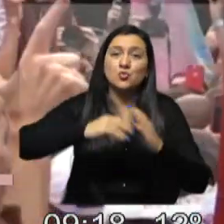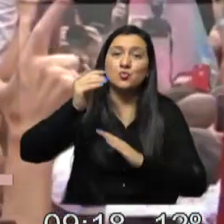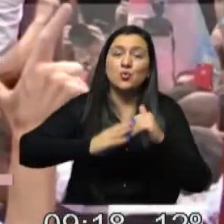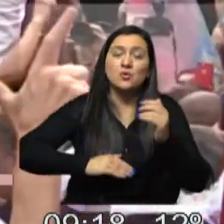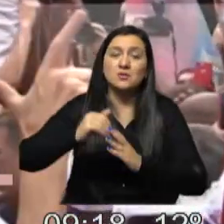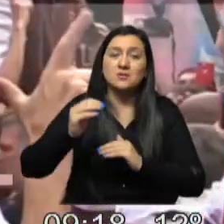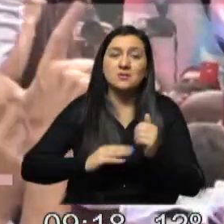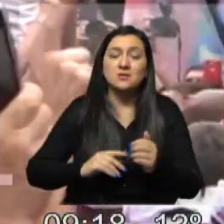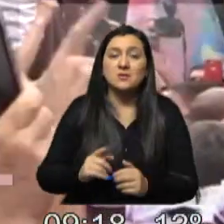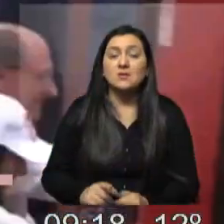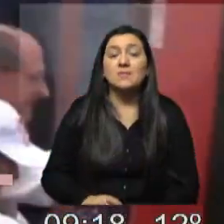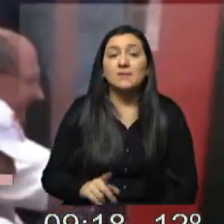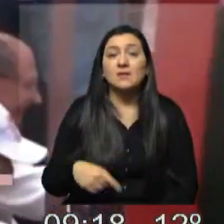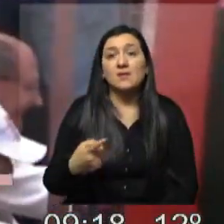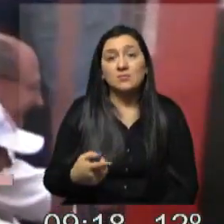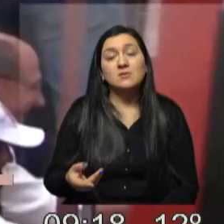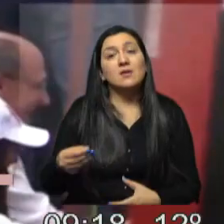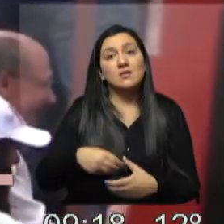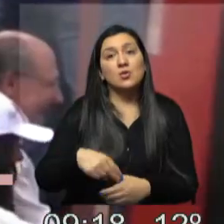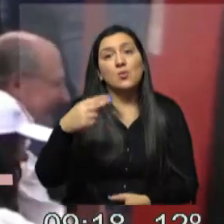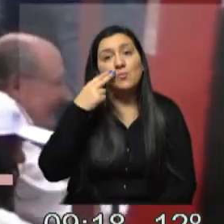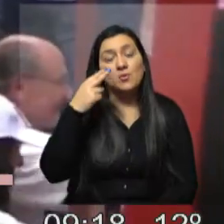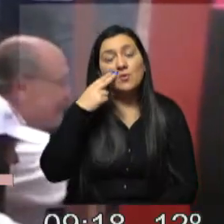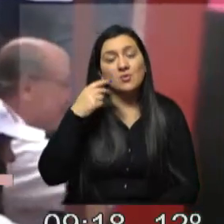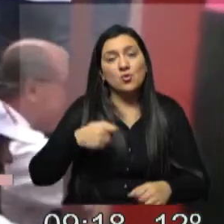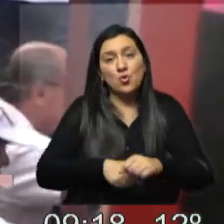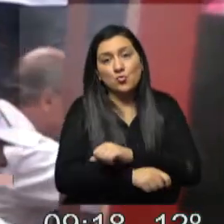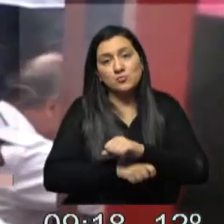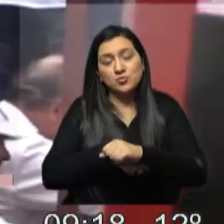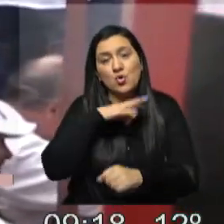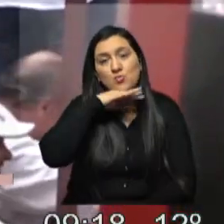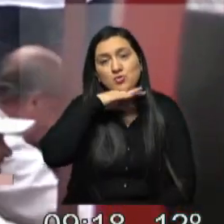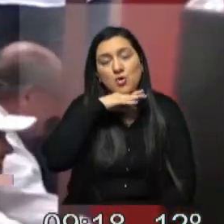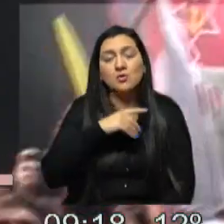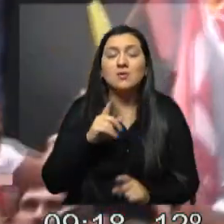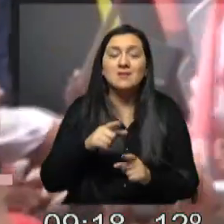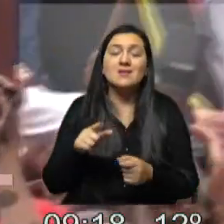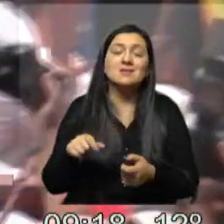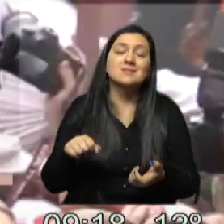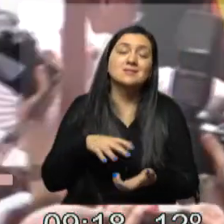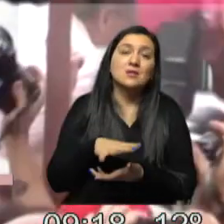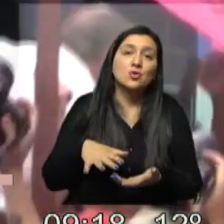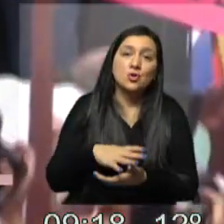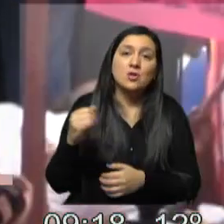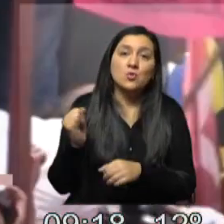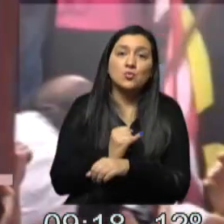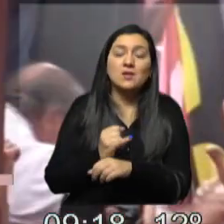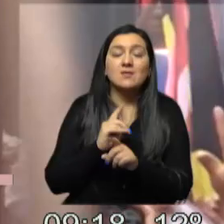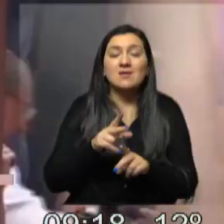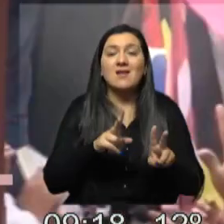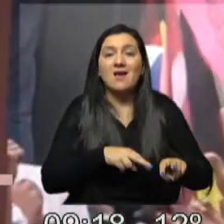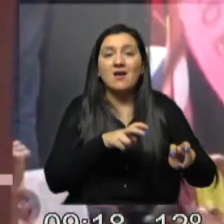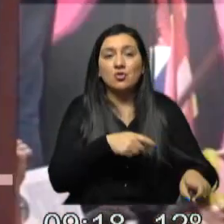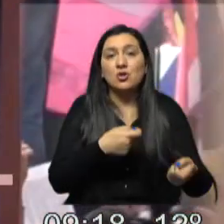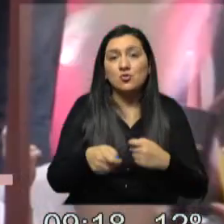vieron imbuidas en los problemas vinculados a los temas de corrupción, uh-huh. El sector industrial, incluso el agronegocio. Hay que pensar que